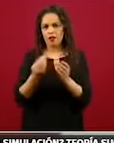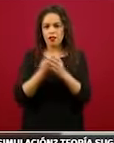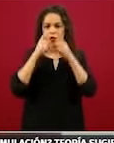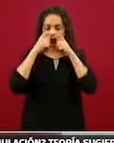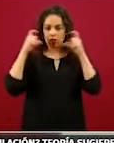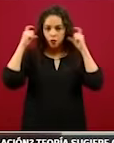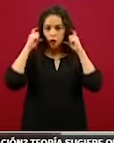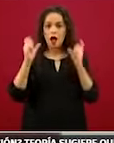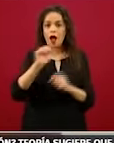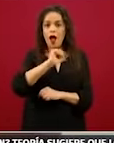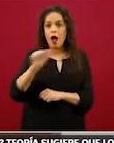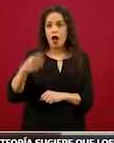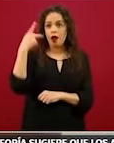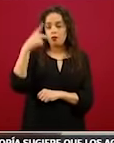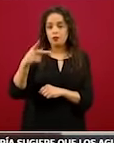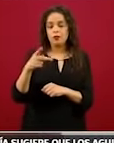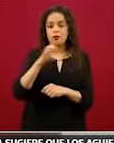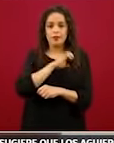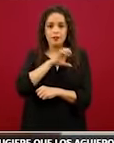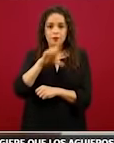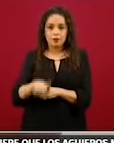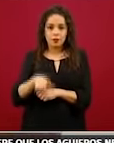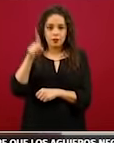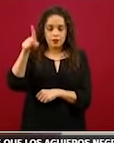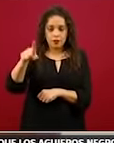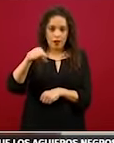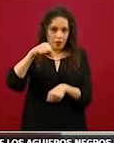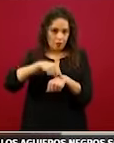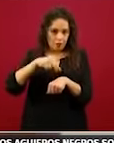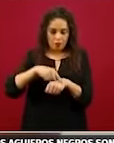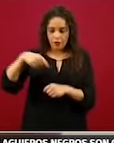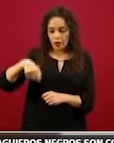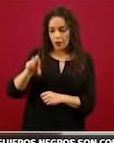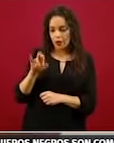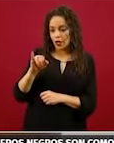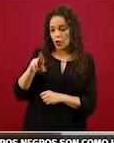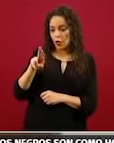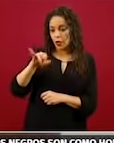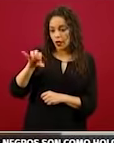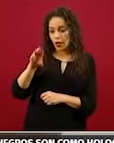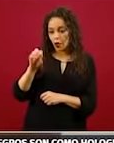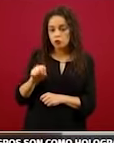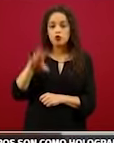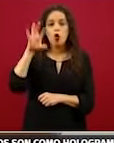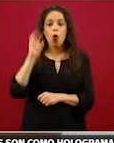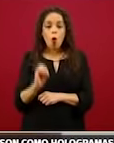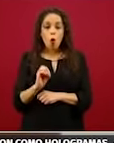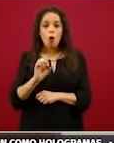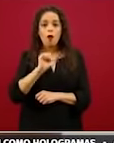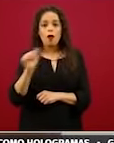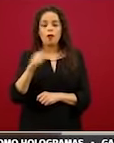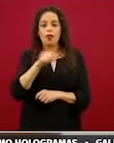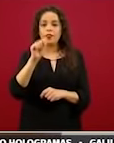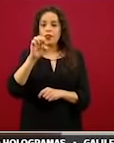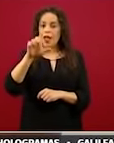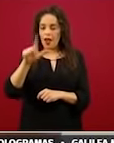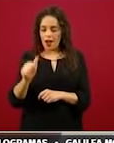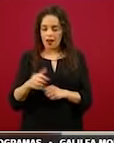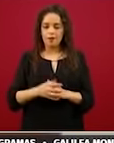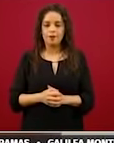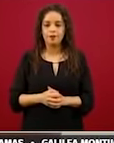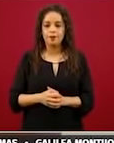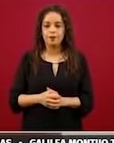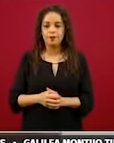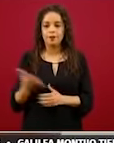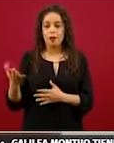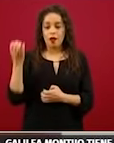y tenemos los cubrebocas de tela. Depende nuevamente, y esto es basado en algunos estudios, con